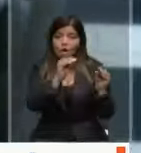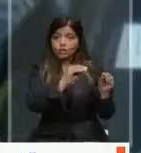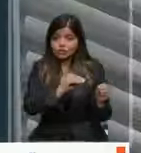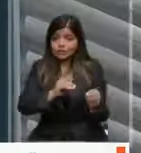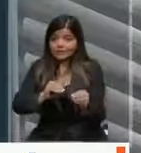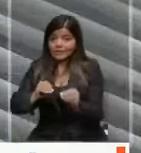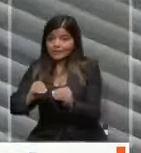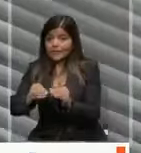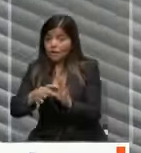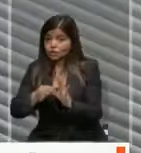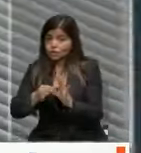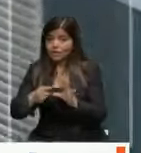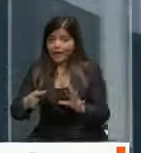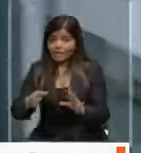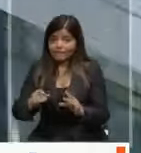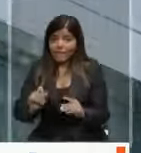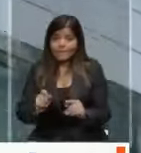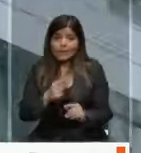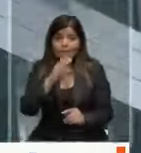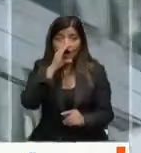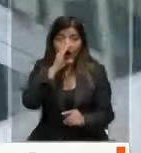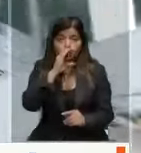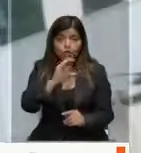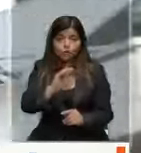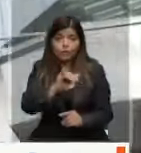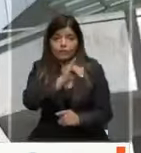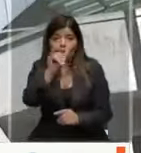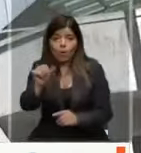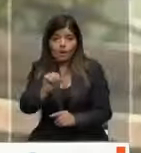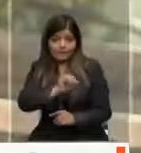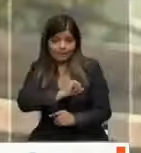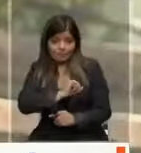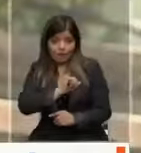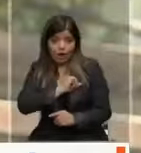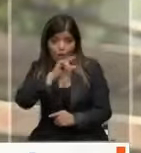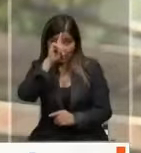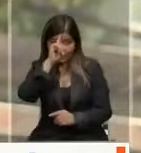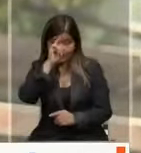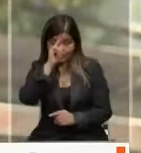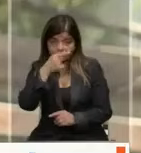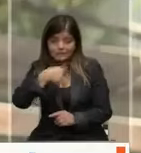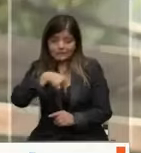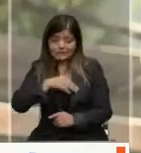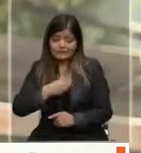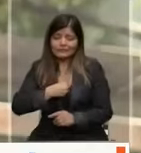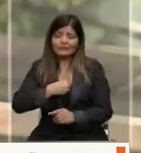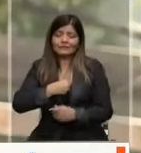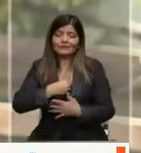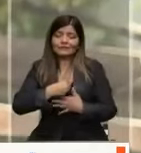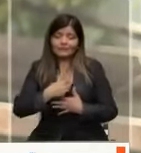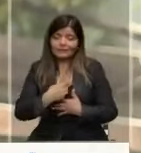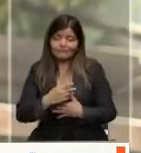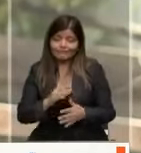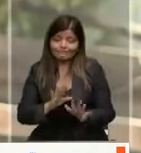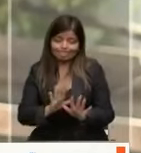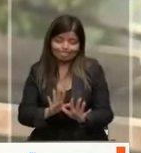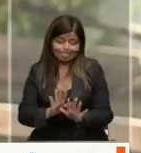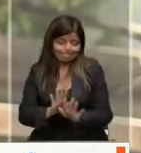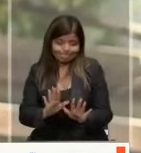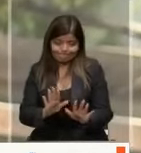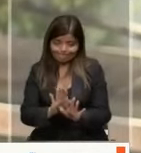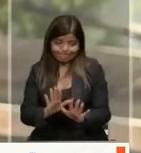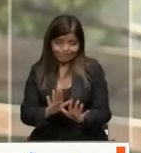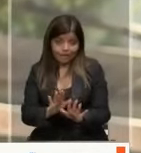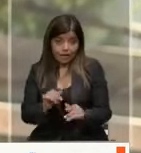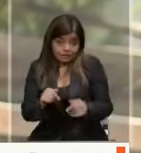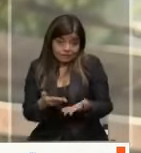estado grave, primero a Concepción y luego a Santiago. Estamos todos mal, nadie esperaba la noticia. Y